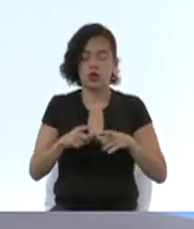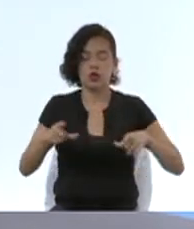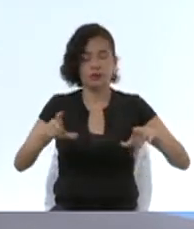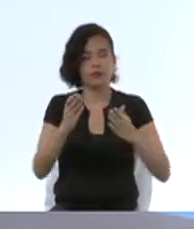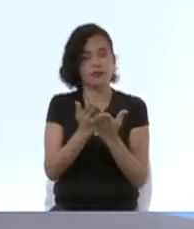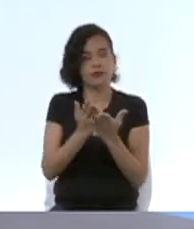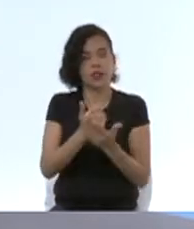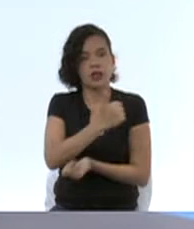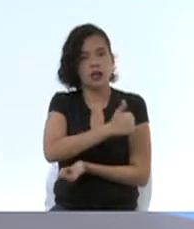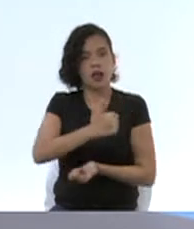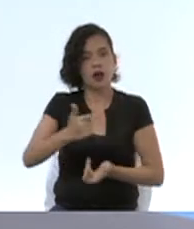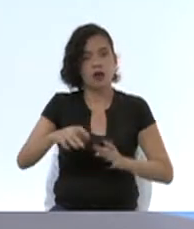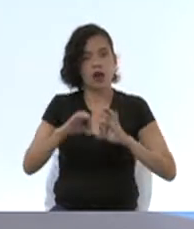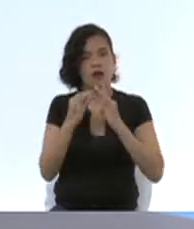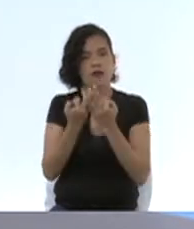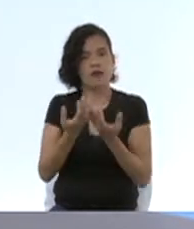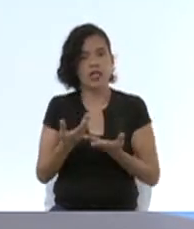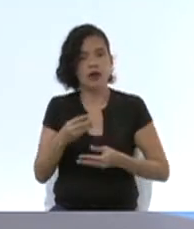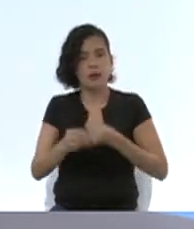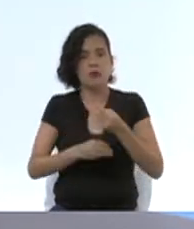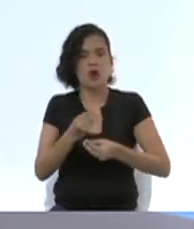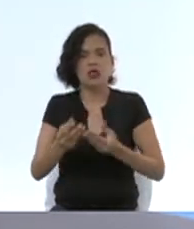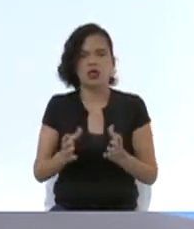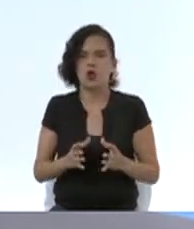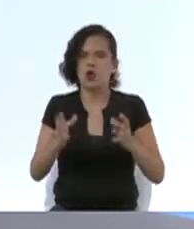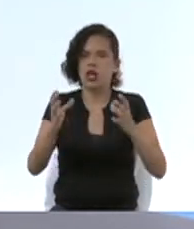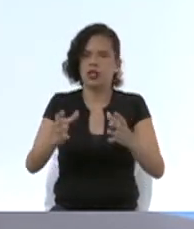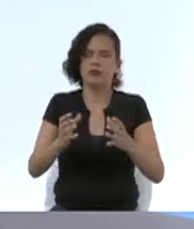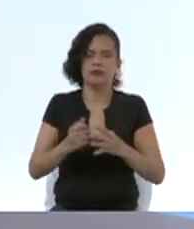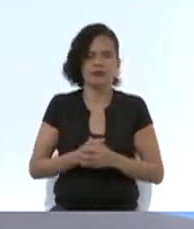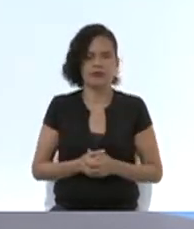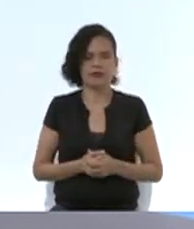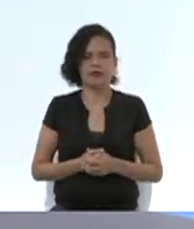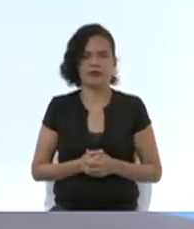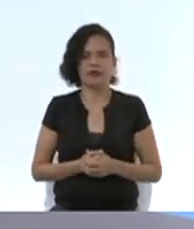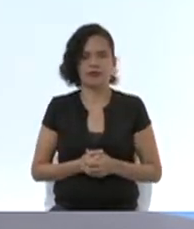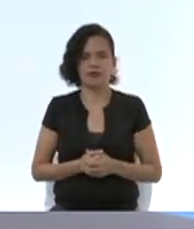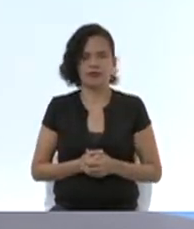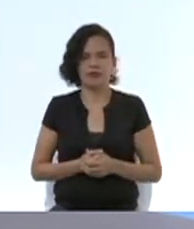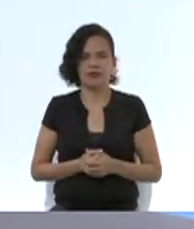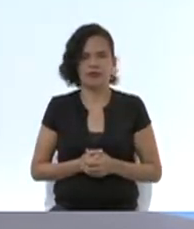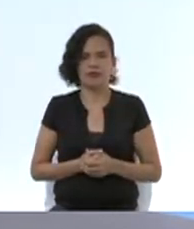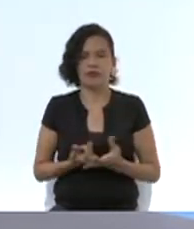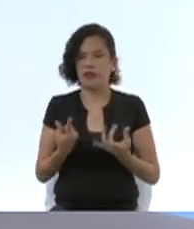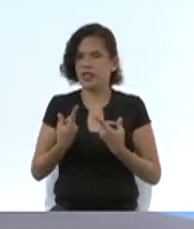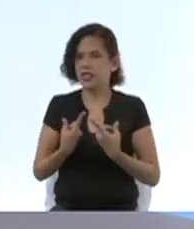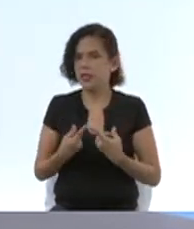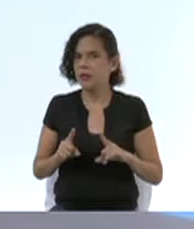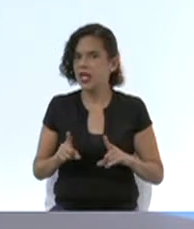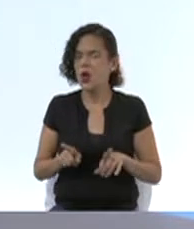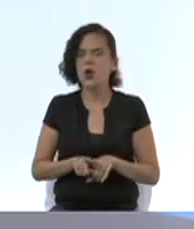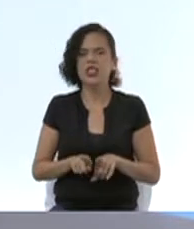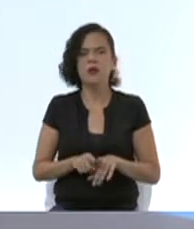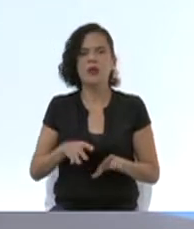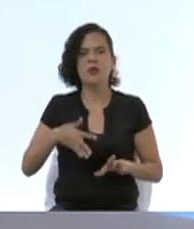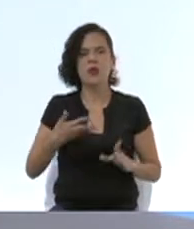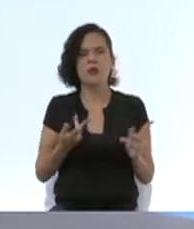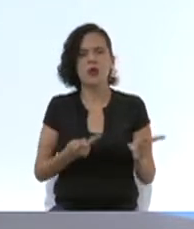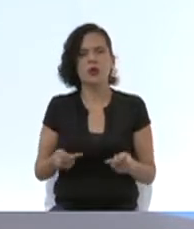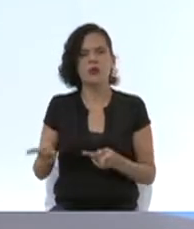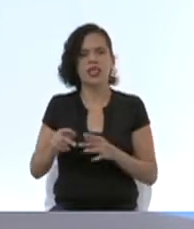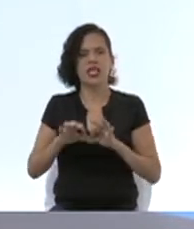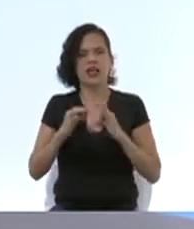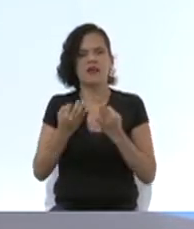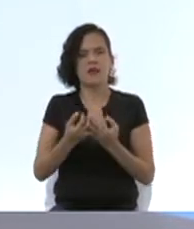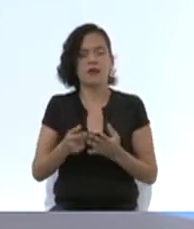de las familias, vamos a hacerle un presente. Claro que sí, pero también podemos invitar